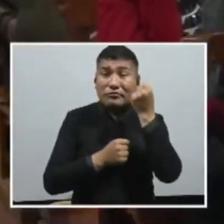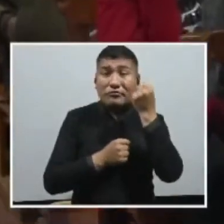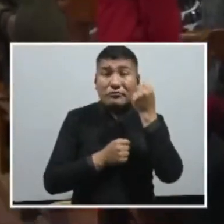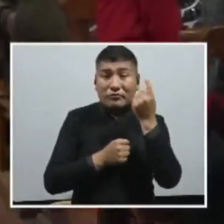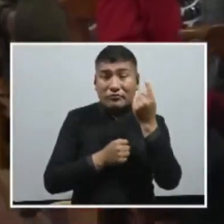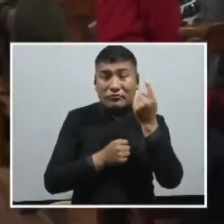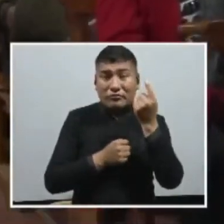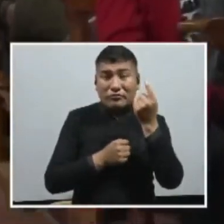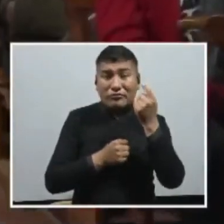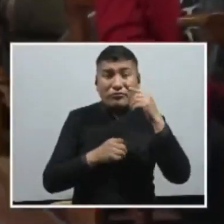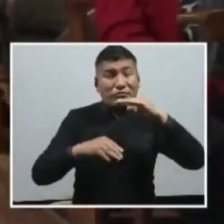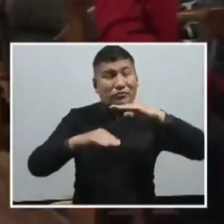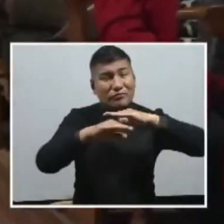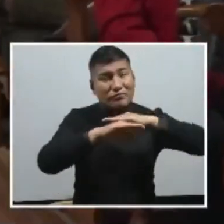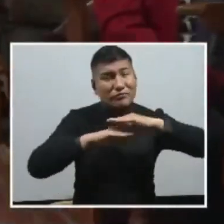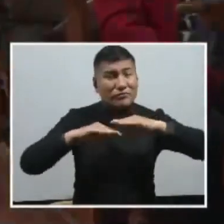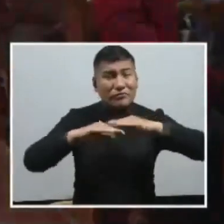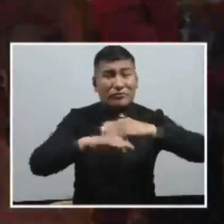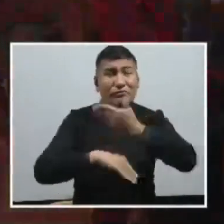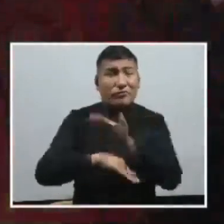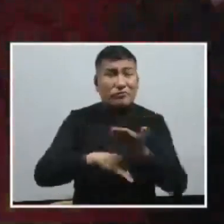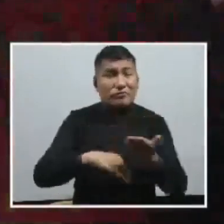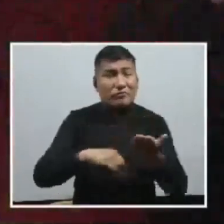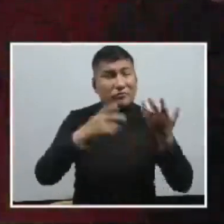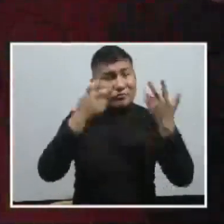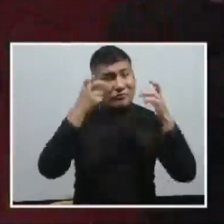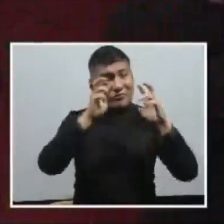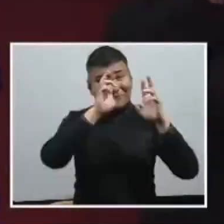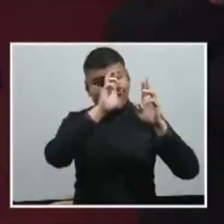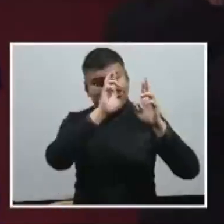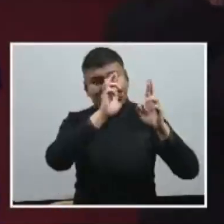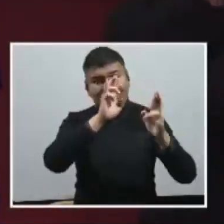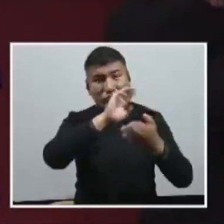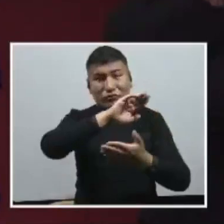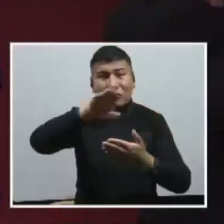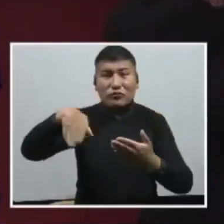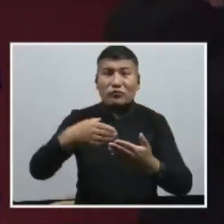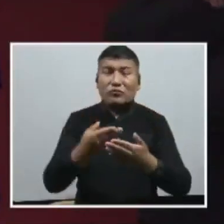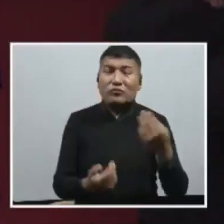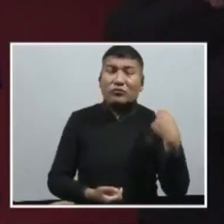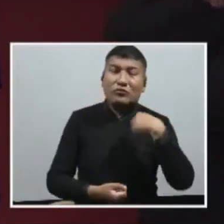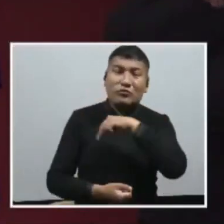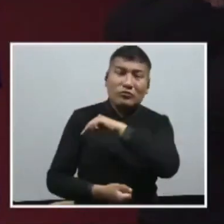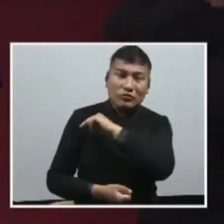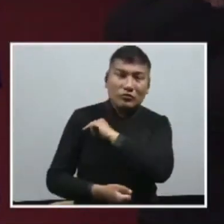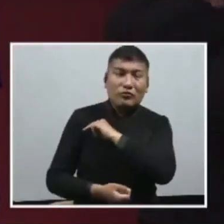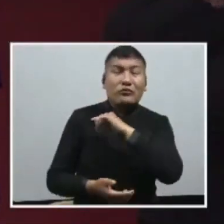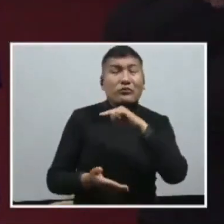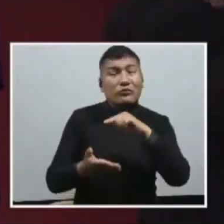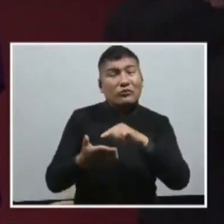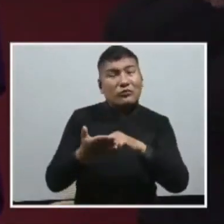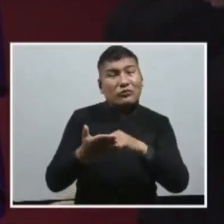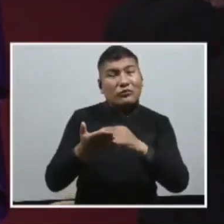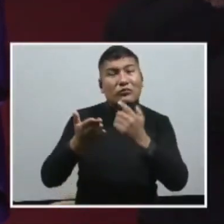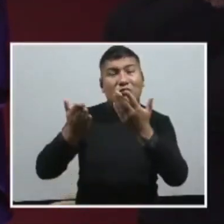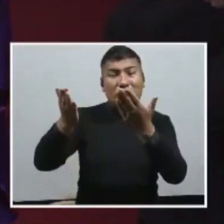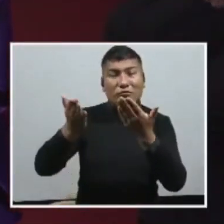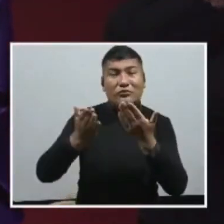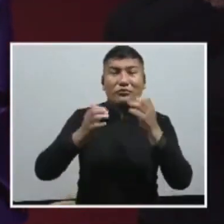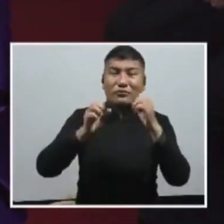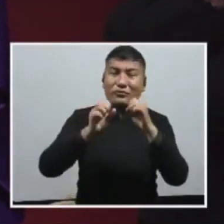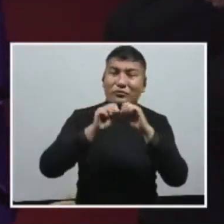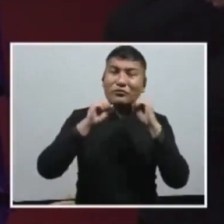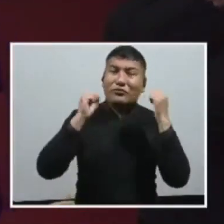la esencia del respeto entre todos nosotros es lo que crea, ¿no?, una